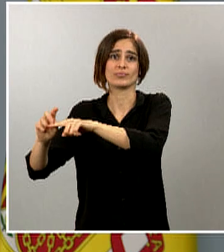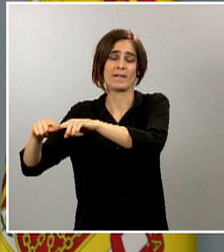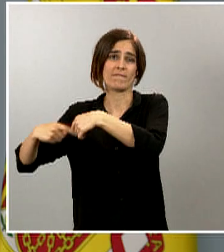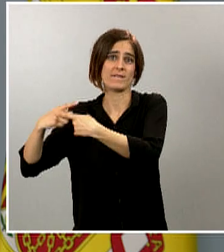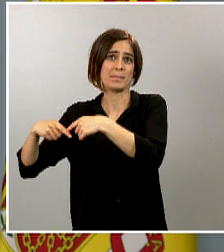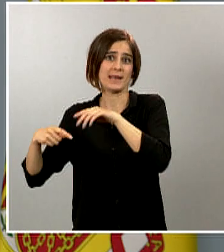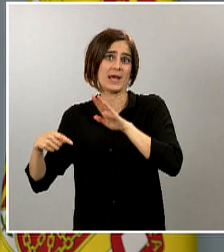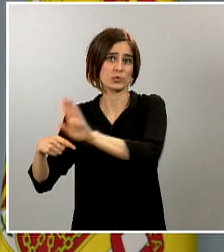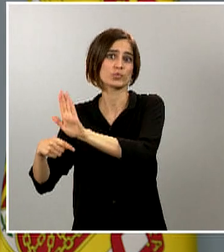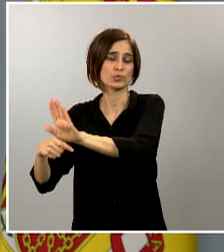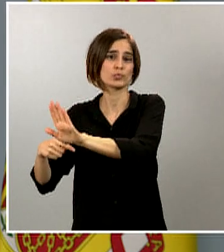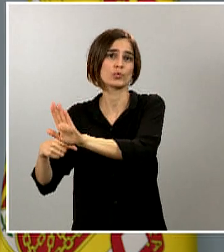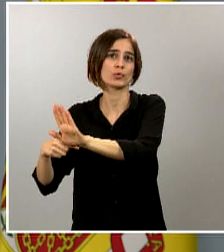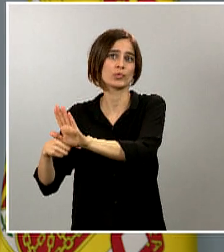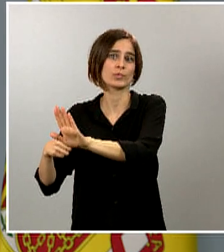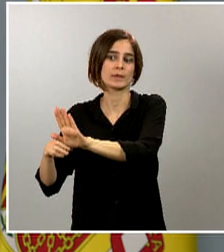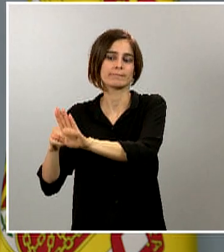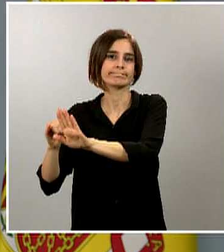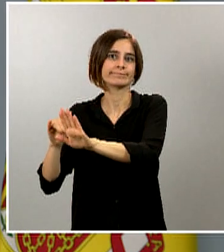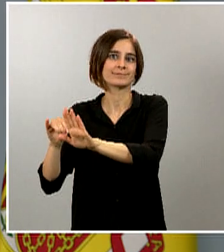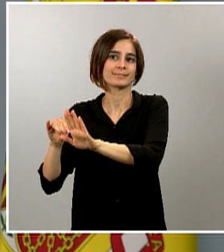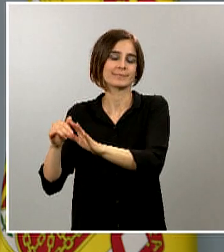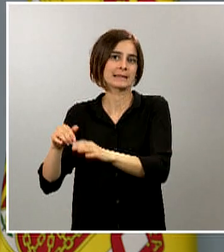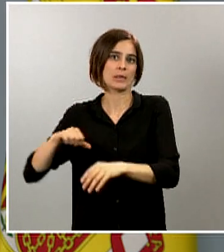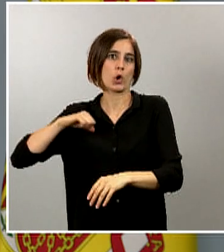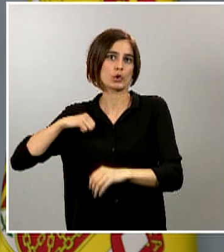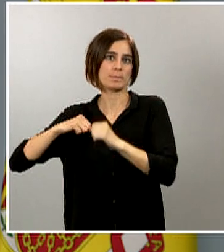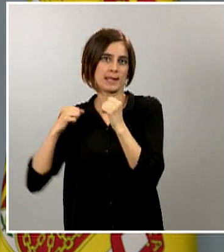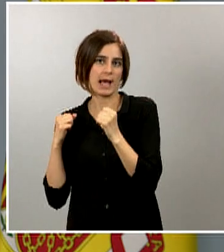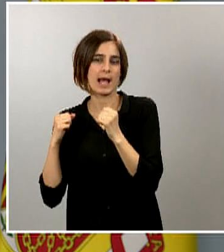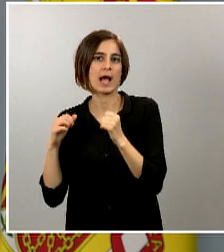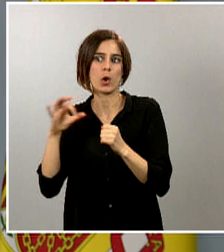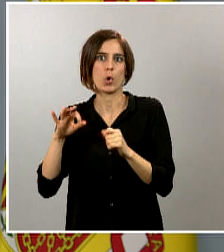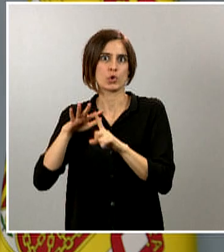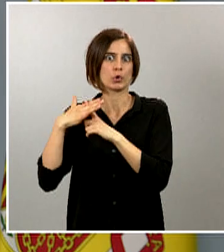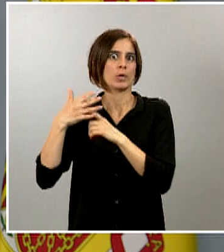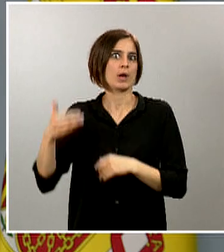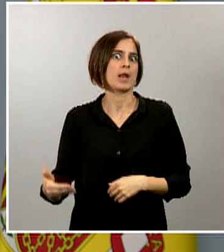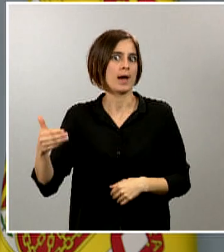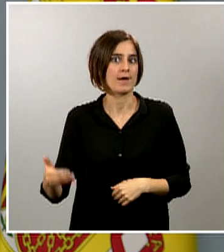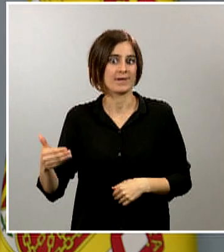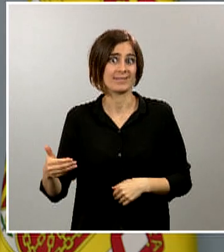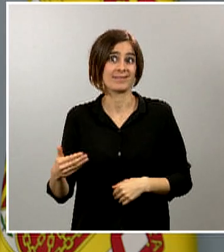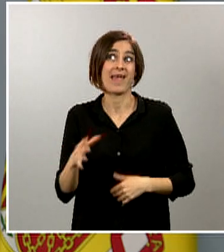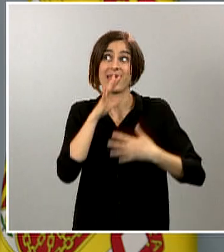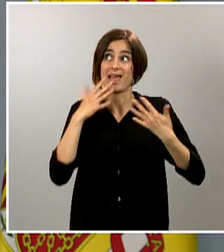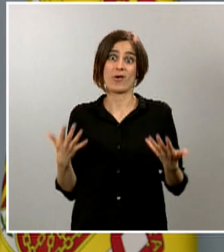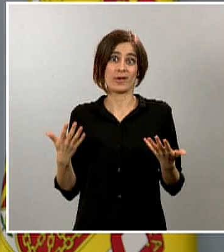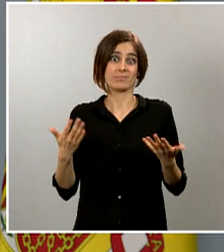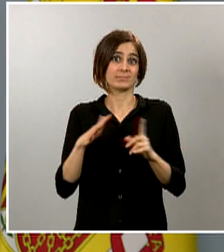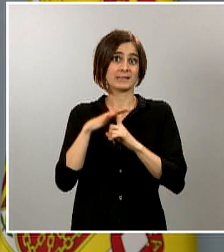familiares allegados en circunstancias de hospitalización, en circunstancias graves, y que la situación actual determina